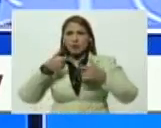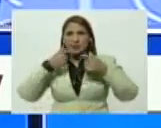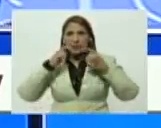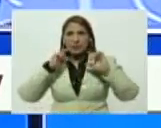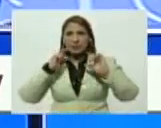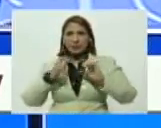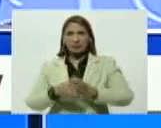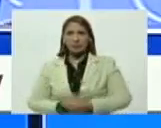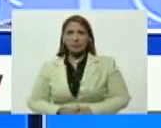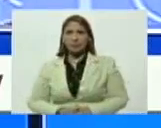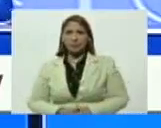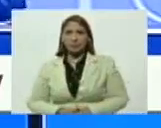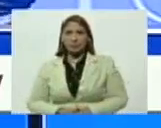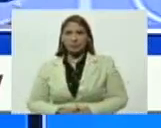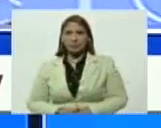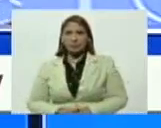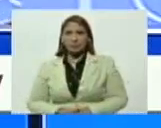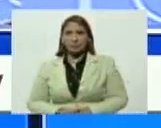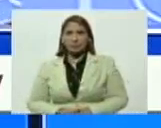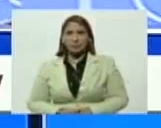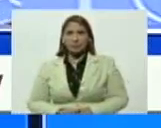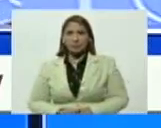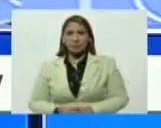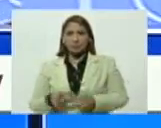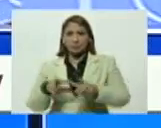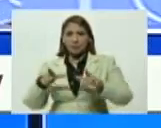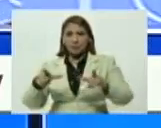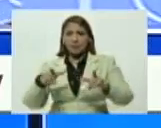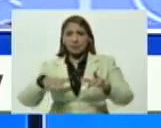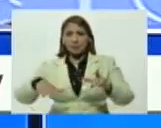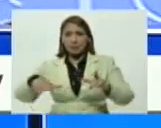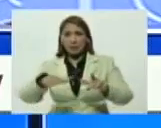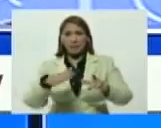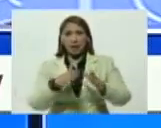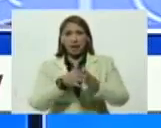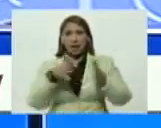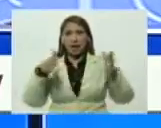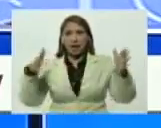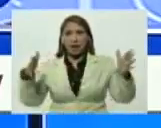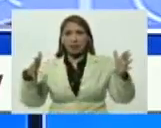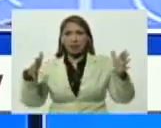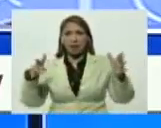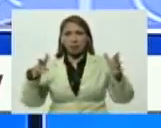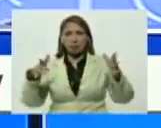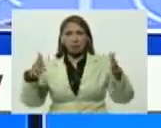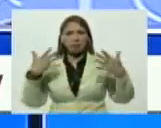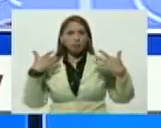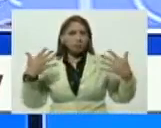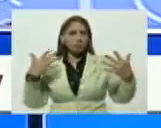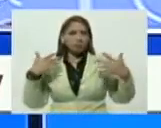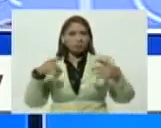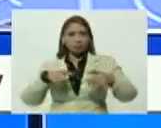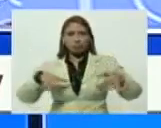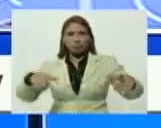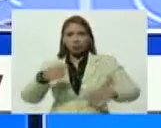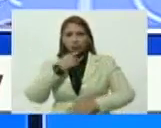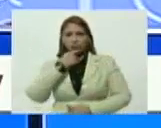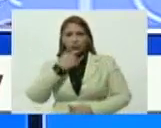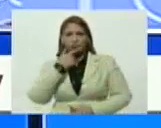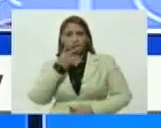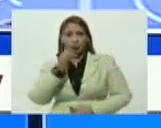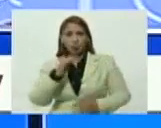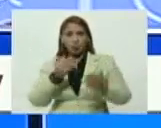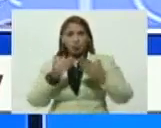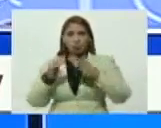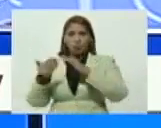comuna en Maizal, en el sector de Sabana Alta, un sector bello, fresco. Allí está la comuna